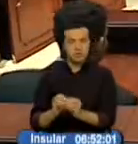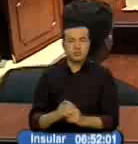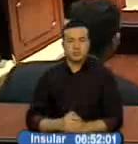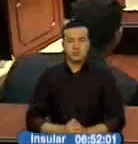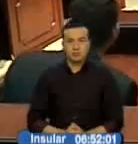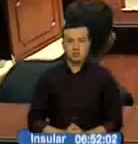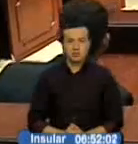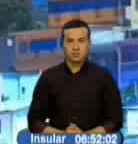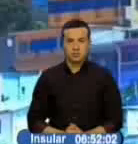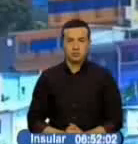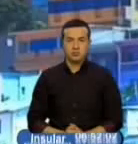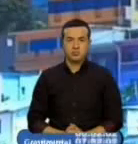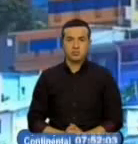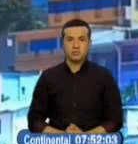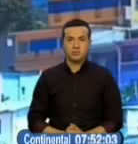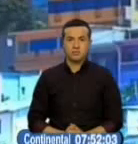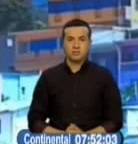Ecuador TV.